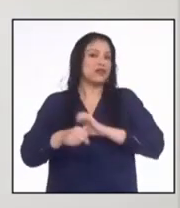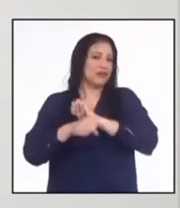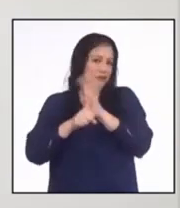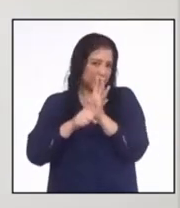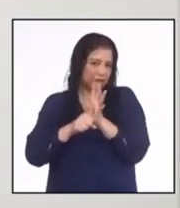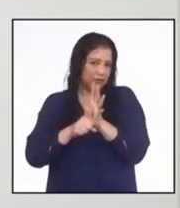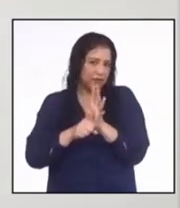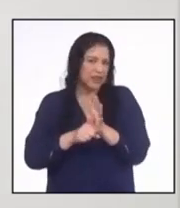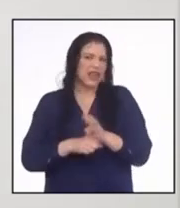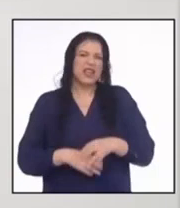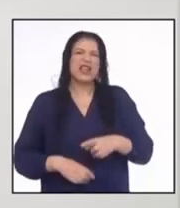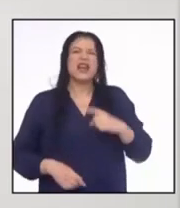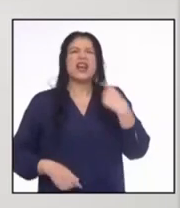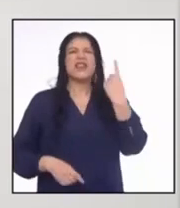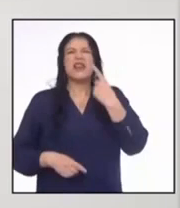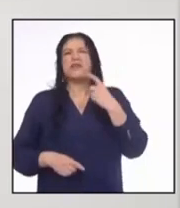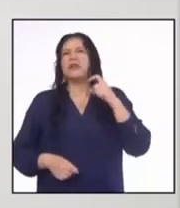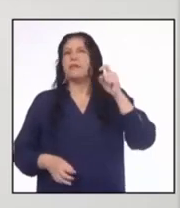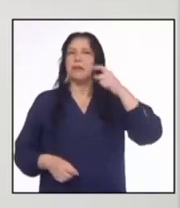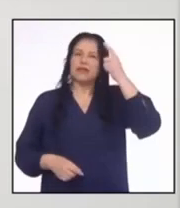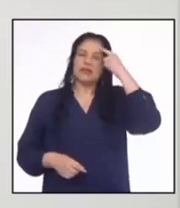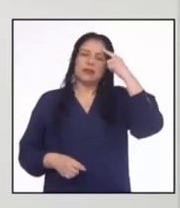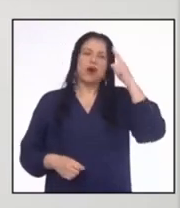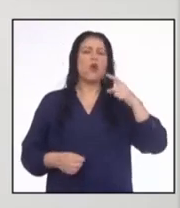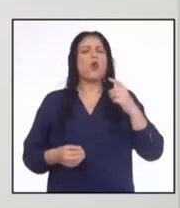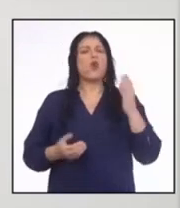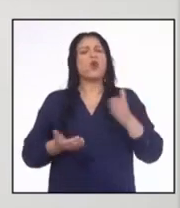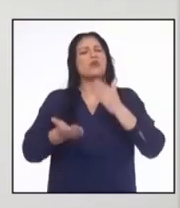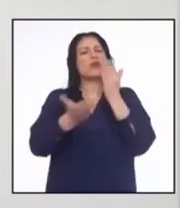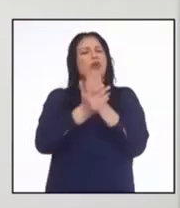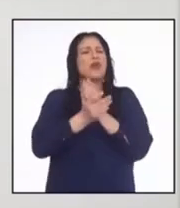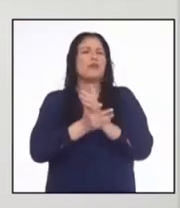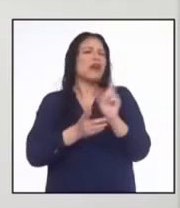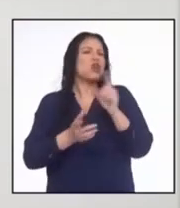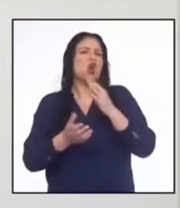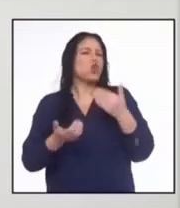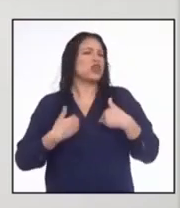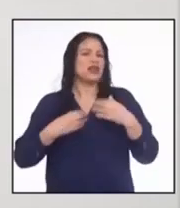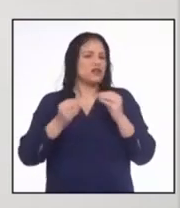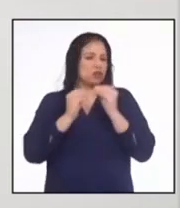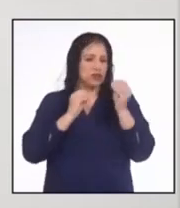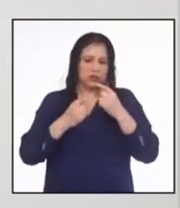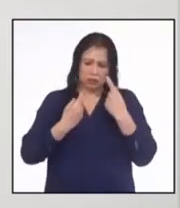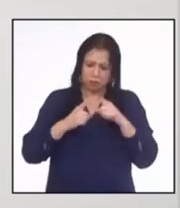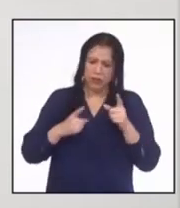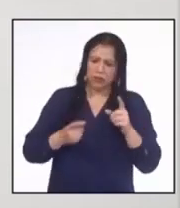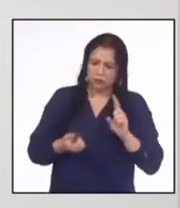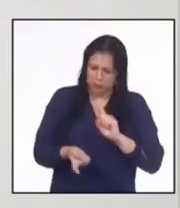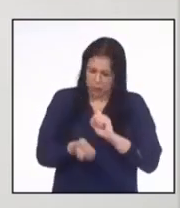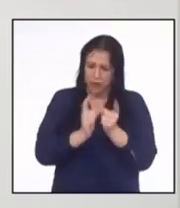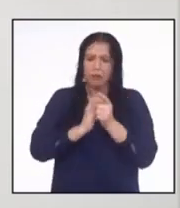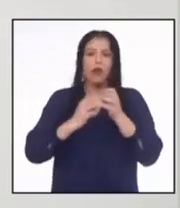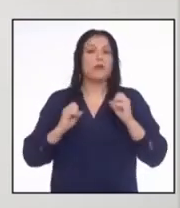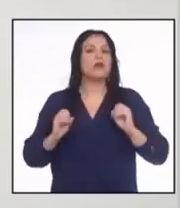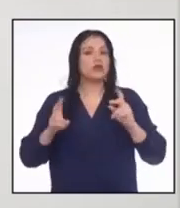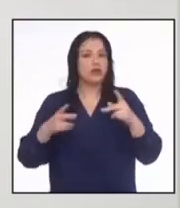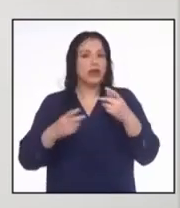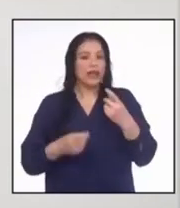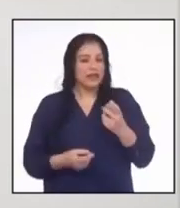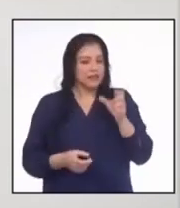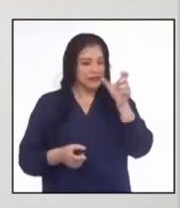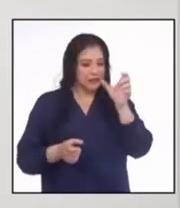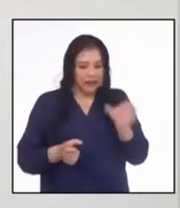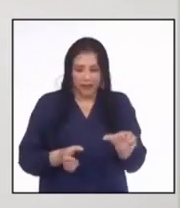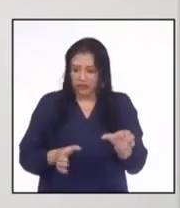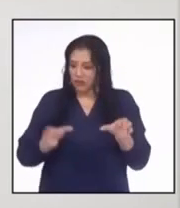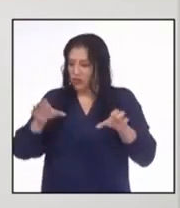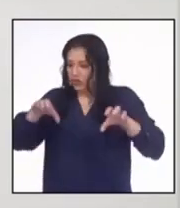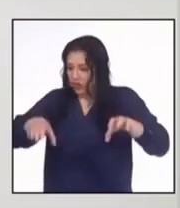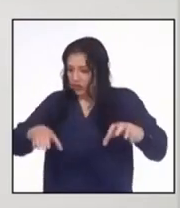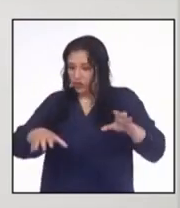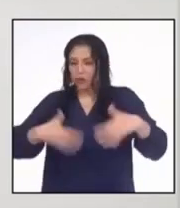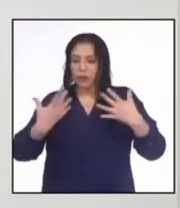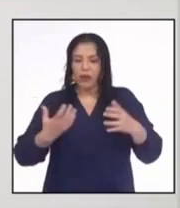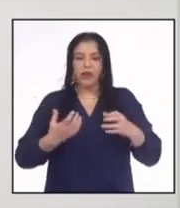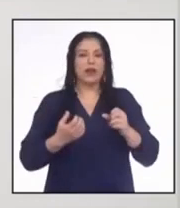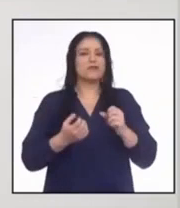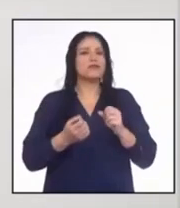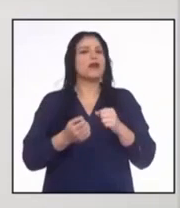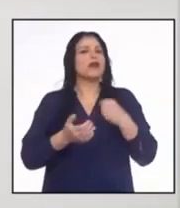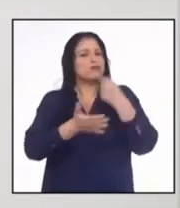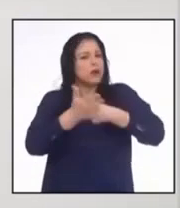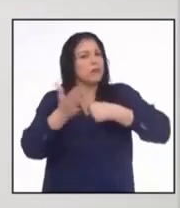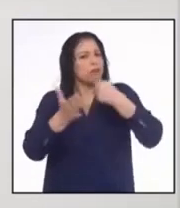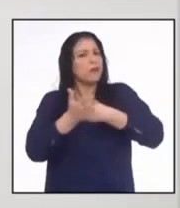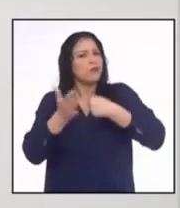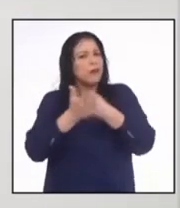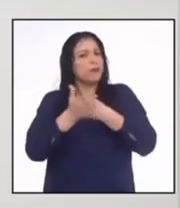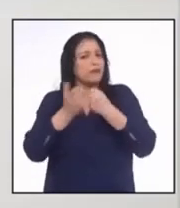conflicto como un problema sin solución, pero es una oportunidad. Si ambos lados apuntan a lo mismo, es decir, luchar contra el